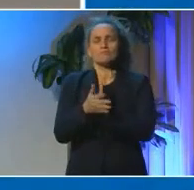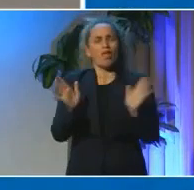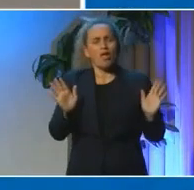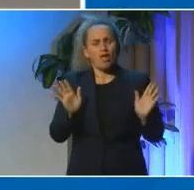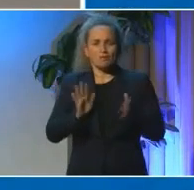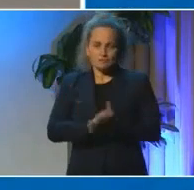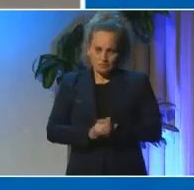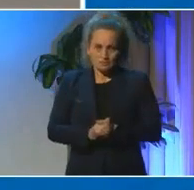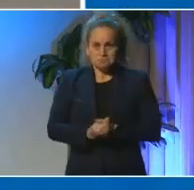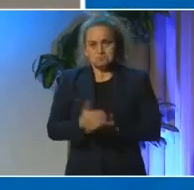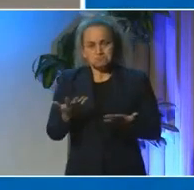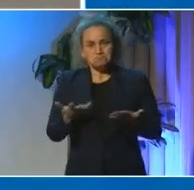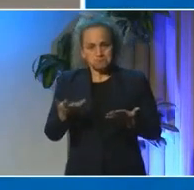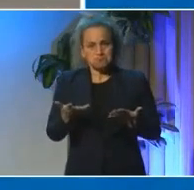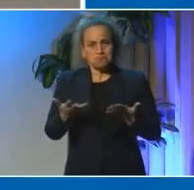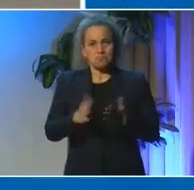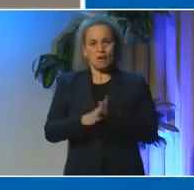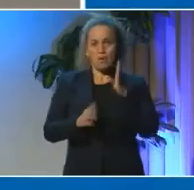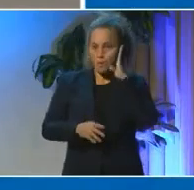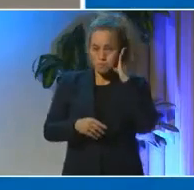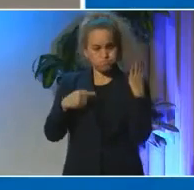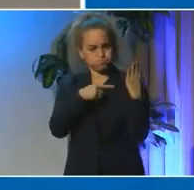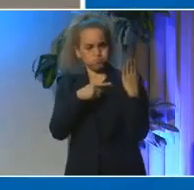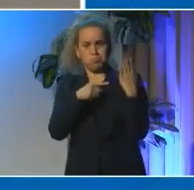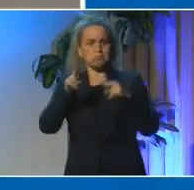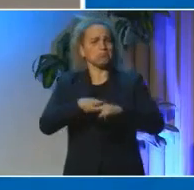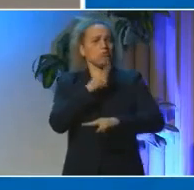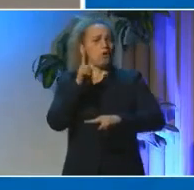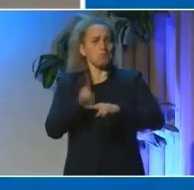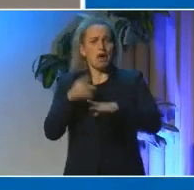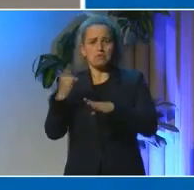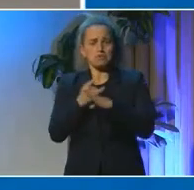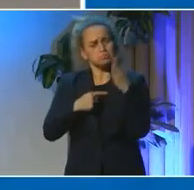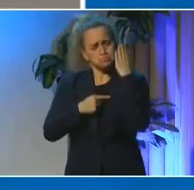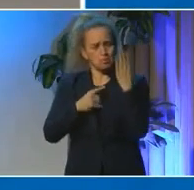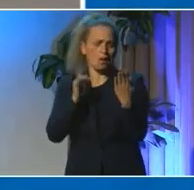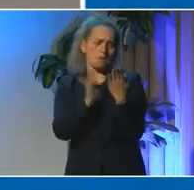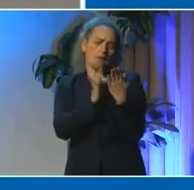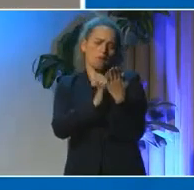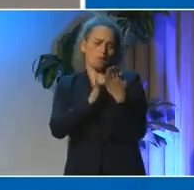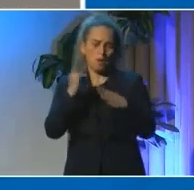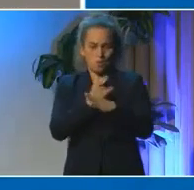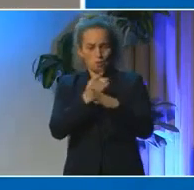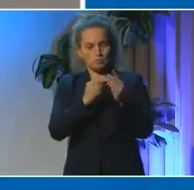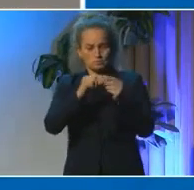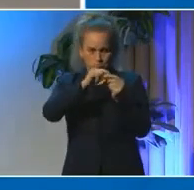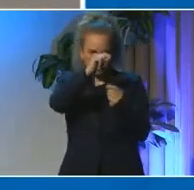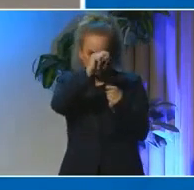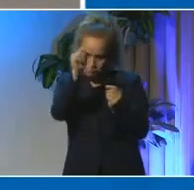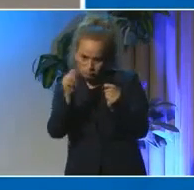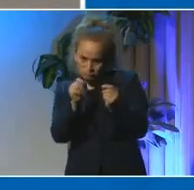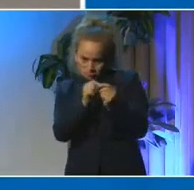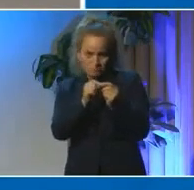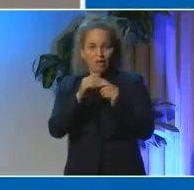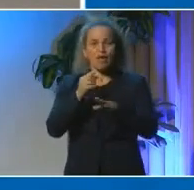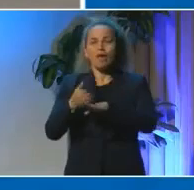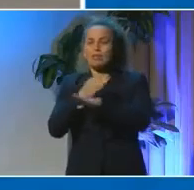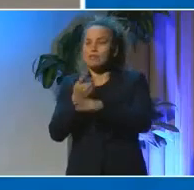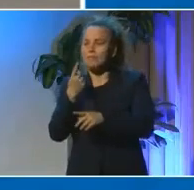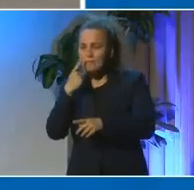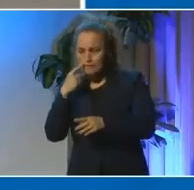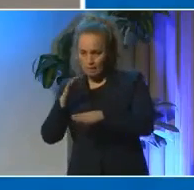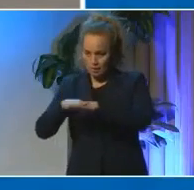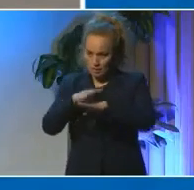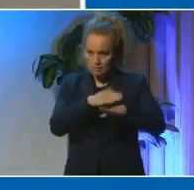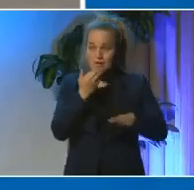ya tener un dispositivo eh en la mano que tiene el tamaño de lo que tenía otraa con mi papá el tamaño de lo que